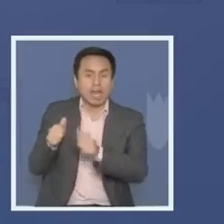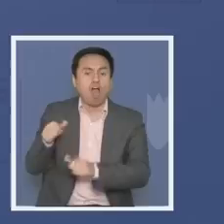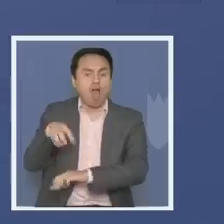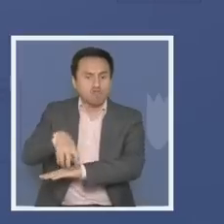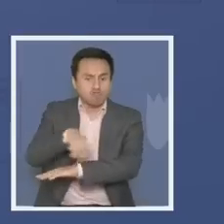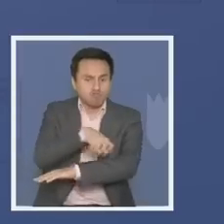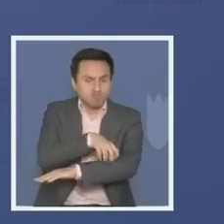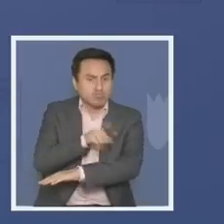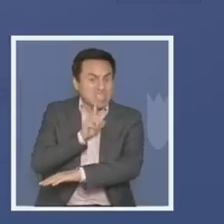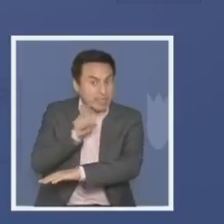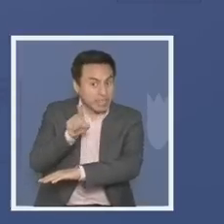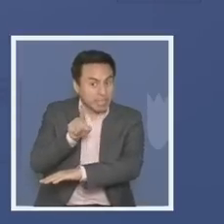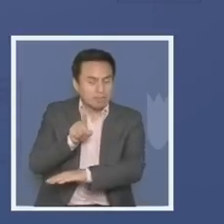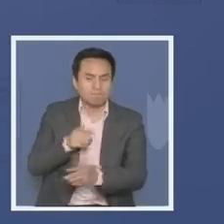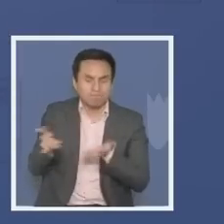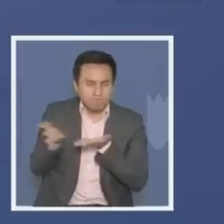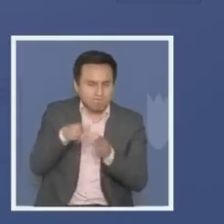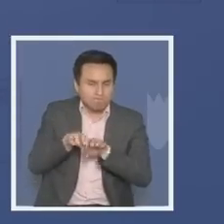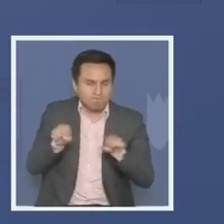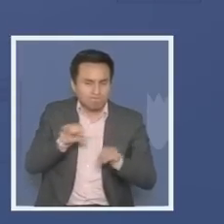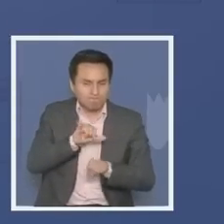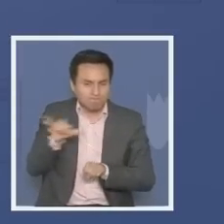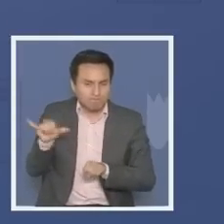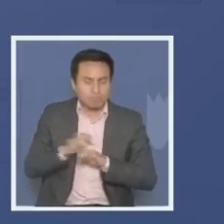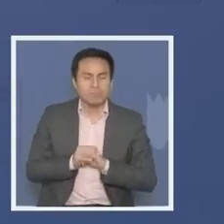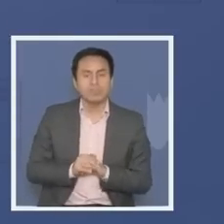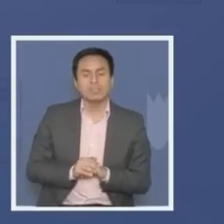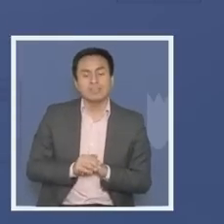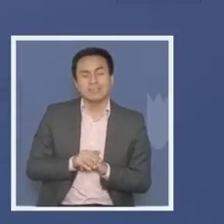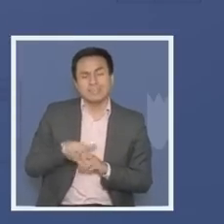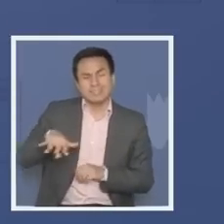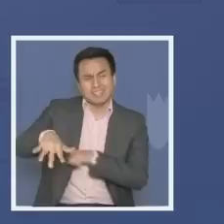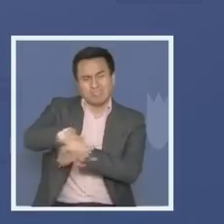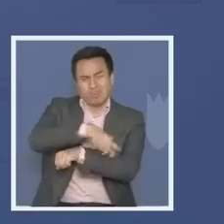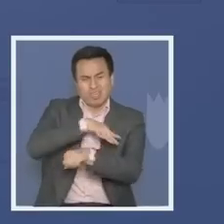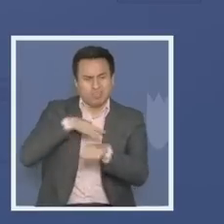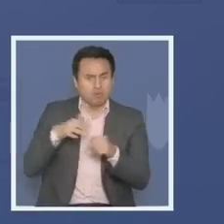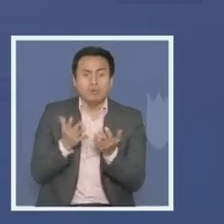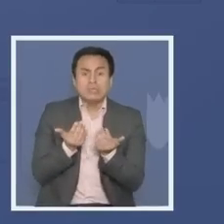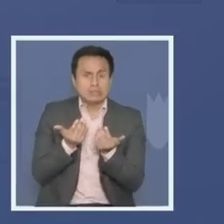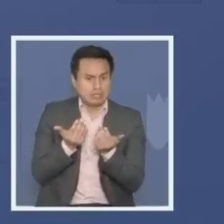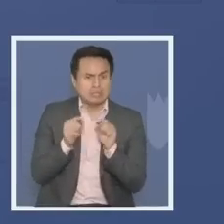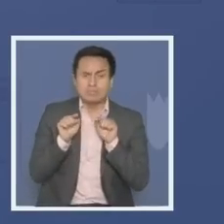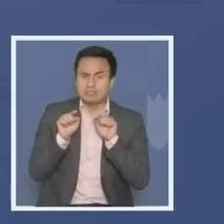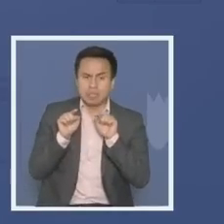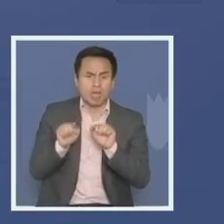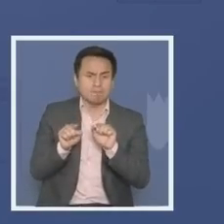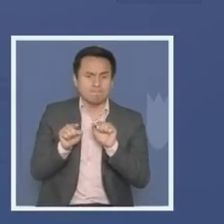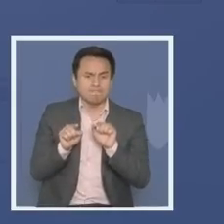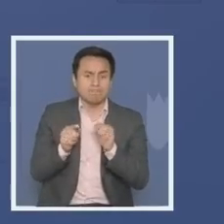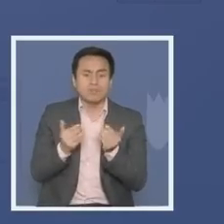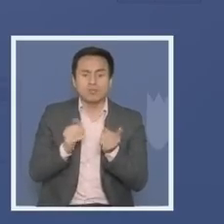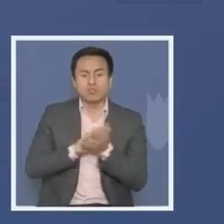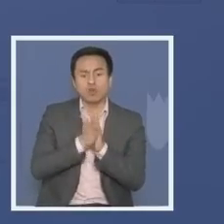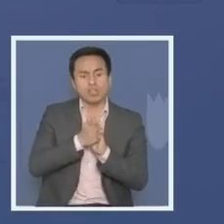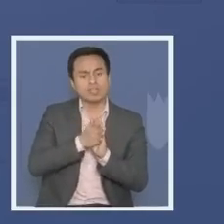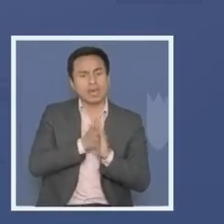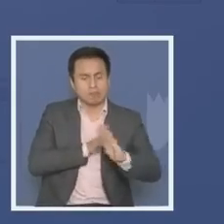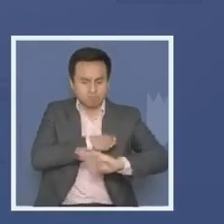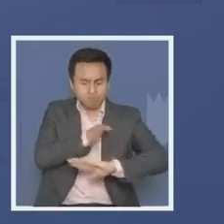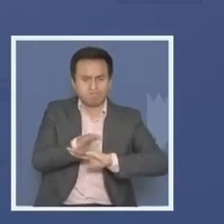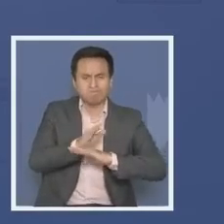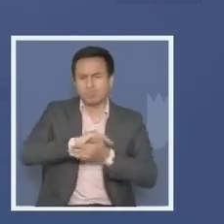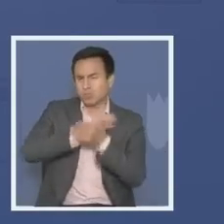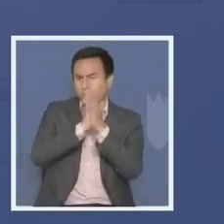región, para tomar esa decisión. En vista de esta situación y de la necesidad de tener toda la presencia